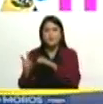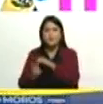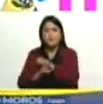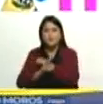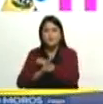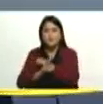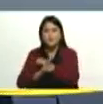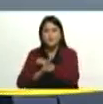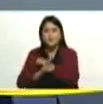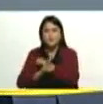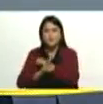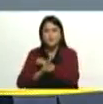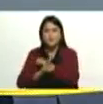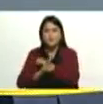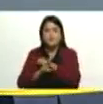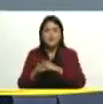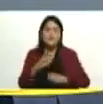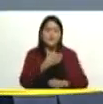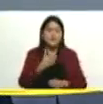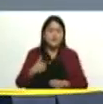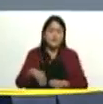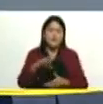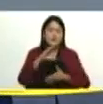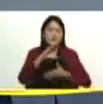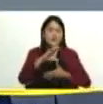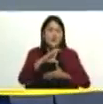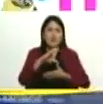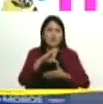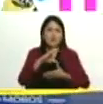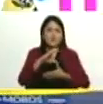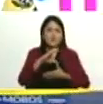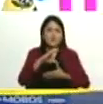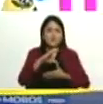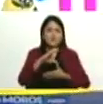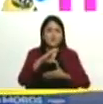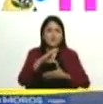Comunidad de Estados Latinoamericanos y del Caribe,